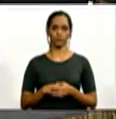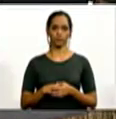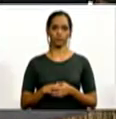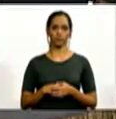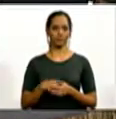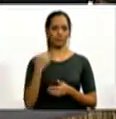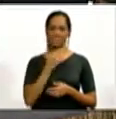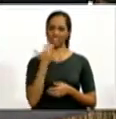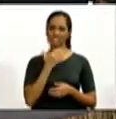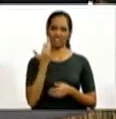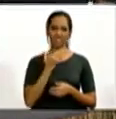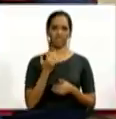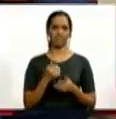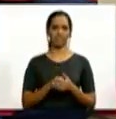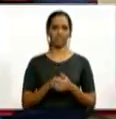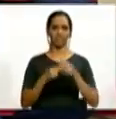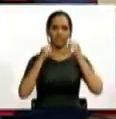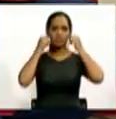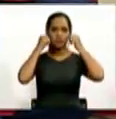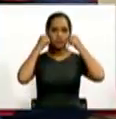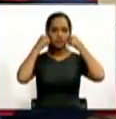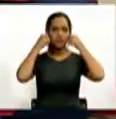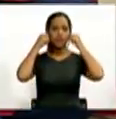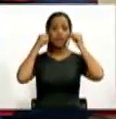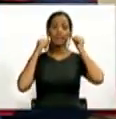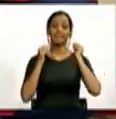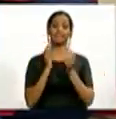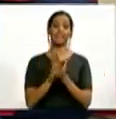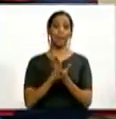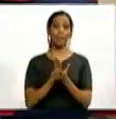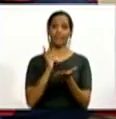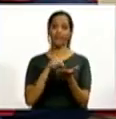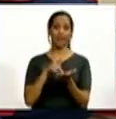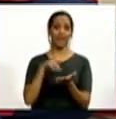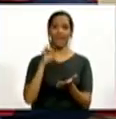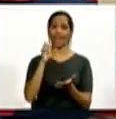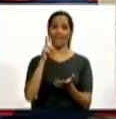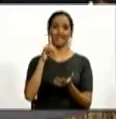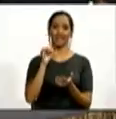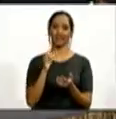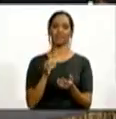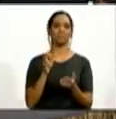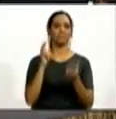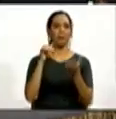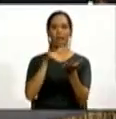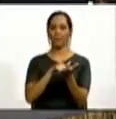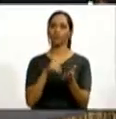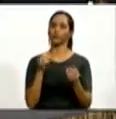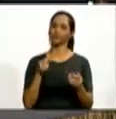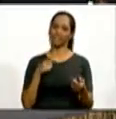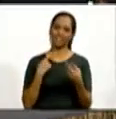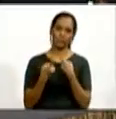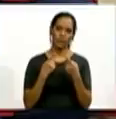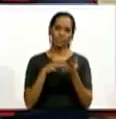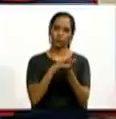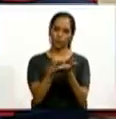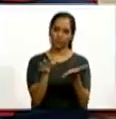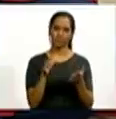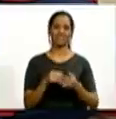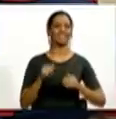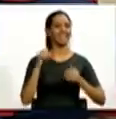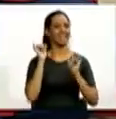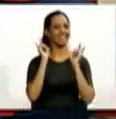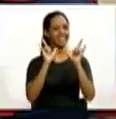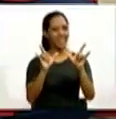Me da risa porque, o sea, que Erika Ortega. Cada vez que Erika va al aeropuerto es un caso. Sí, sobre vale. Todo yo se lo dije a ella. Sí, vale. Te quiero, mi amor.